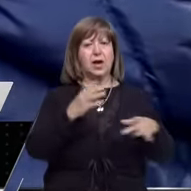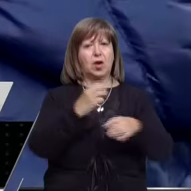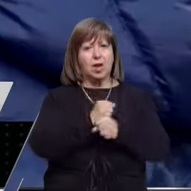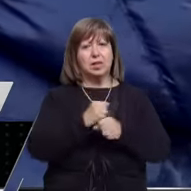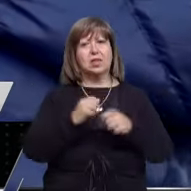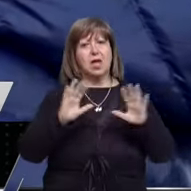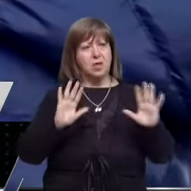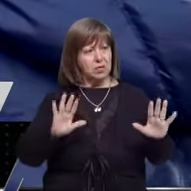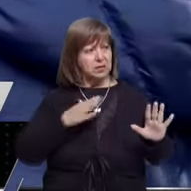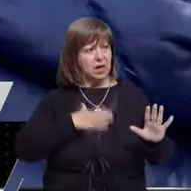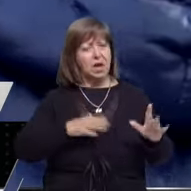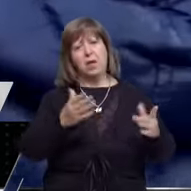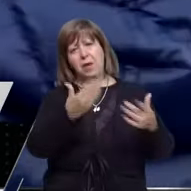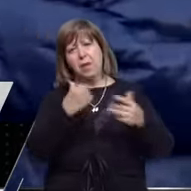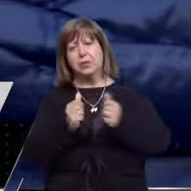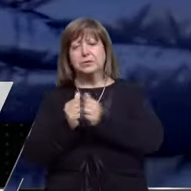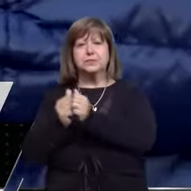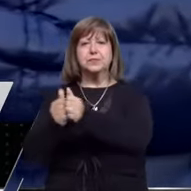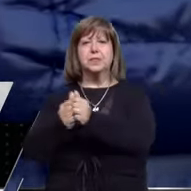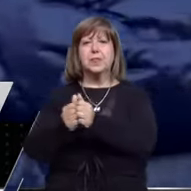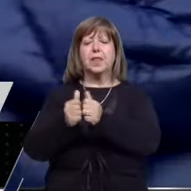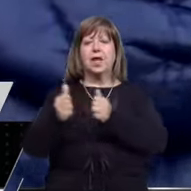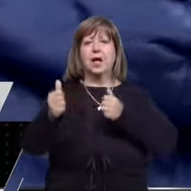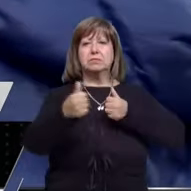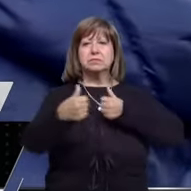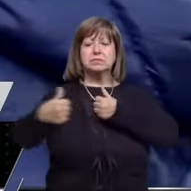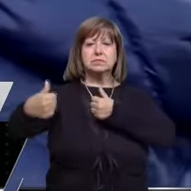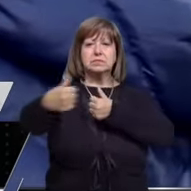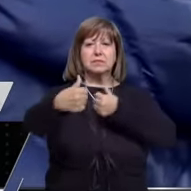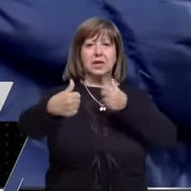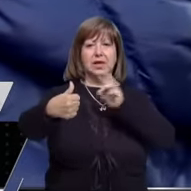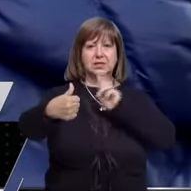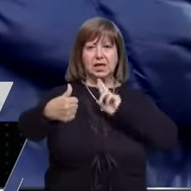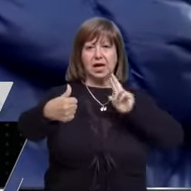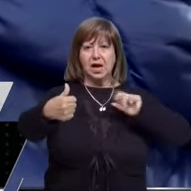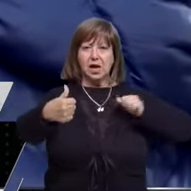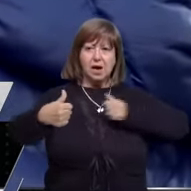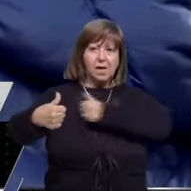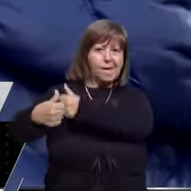de la vuelta. La chica la siguió, dio toda la vuelta